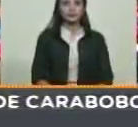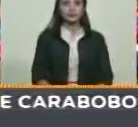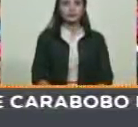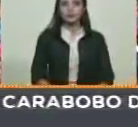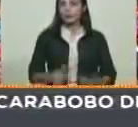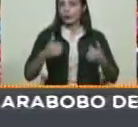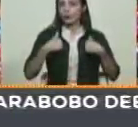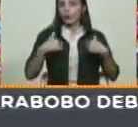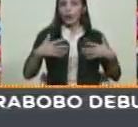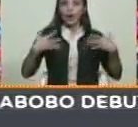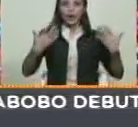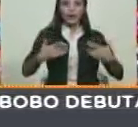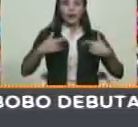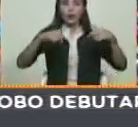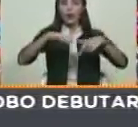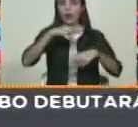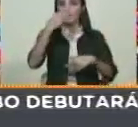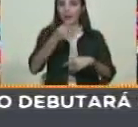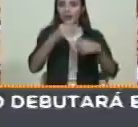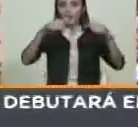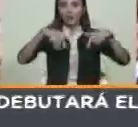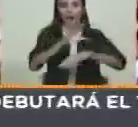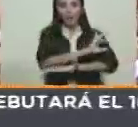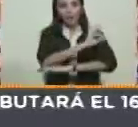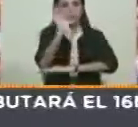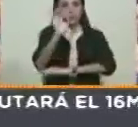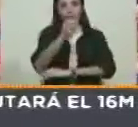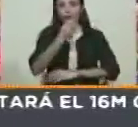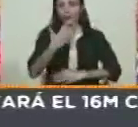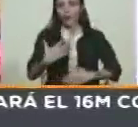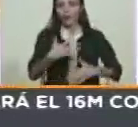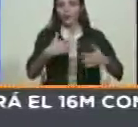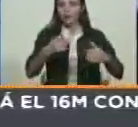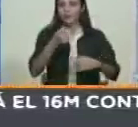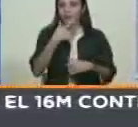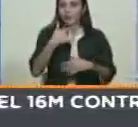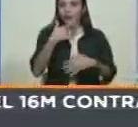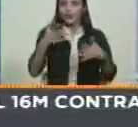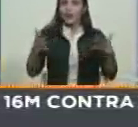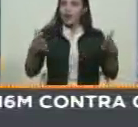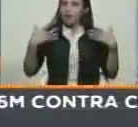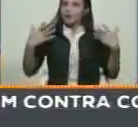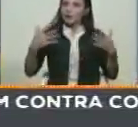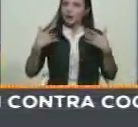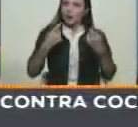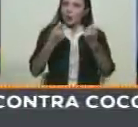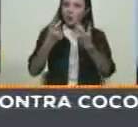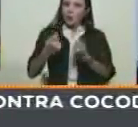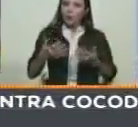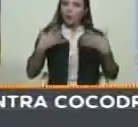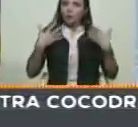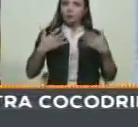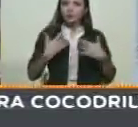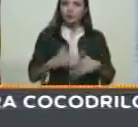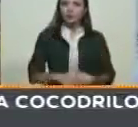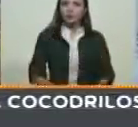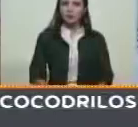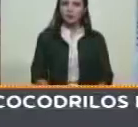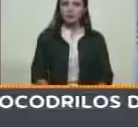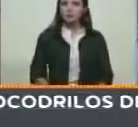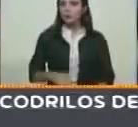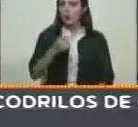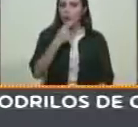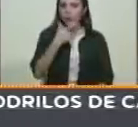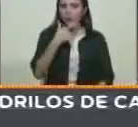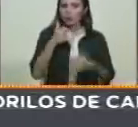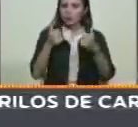estoy muy feliz de estar esta tarde esta tarde bonita fresca una tarde fresca muy